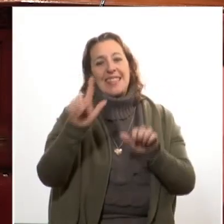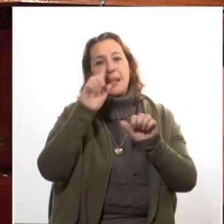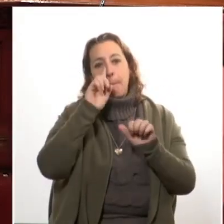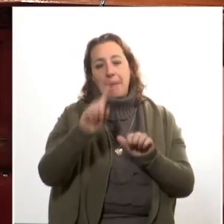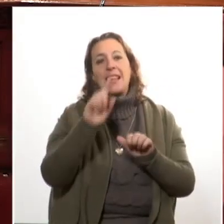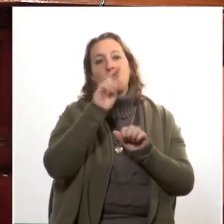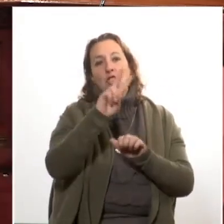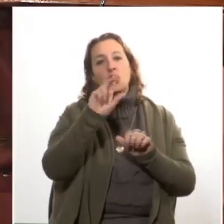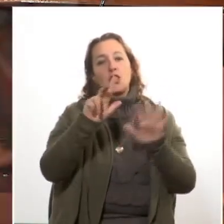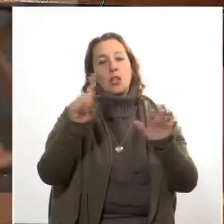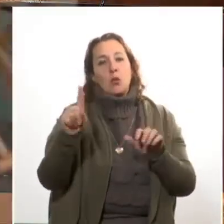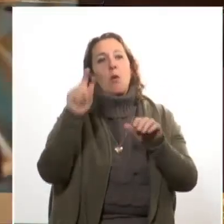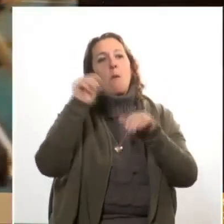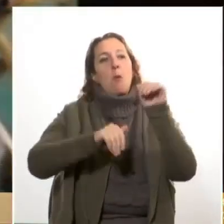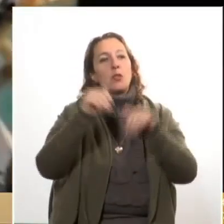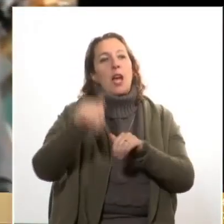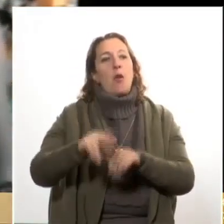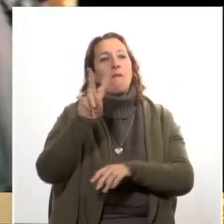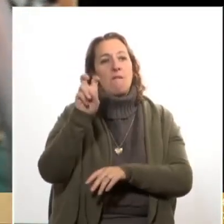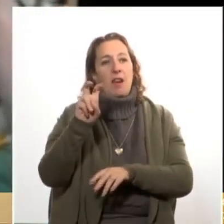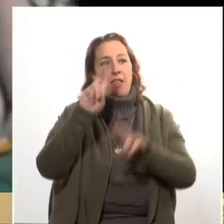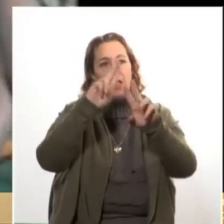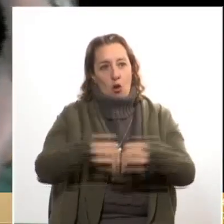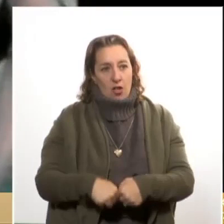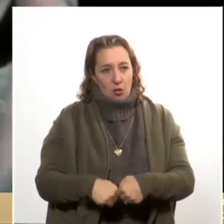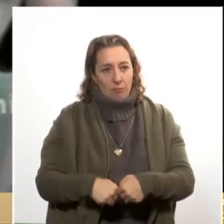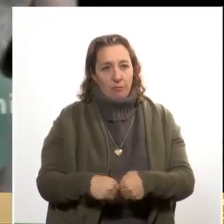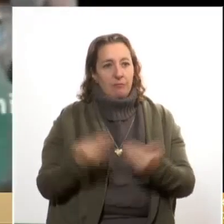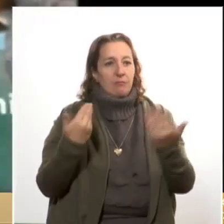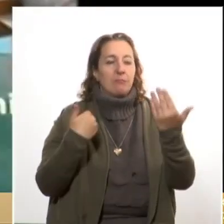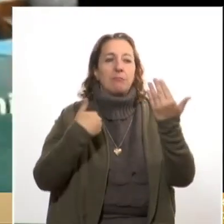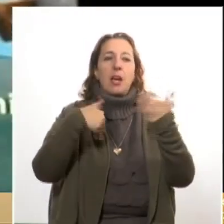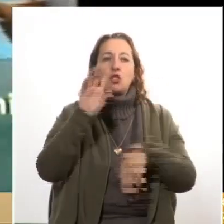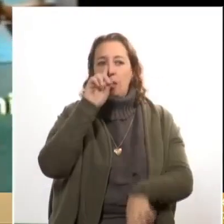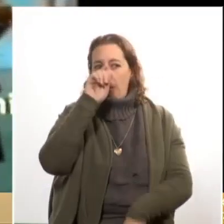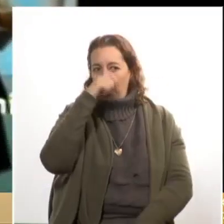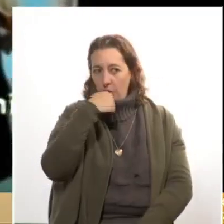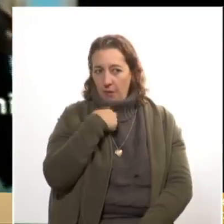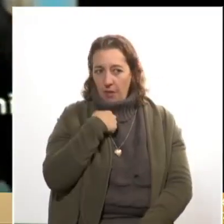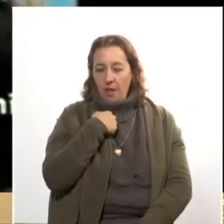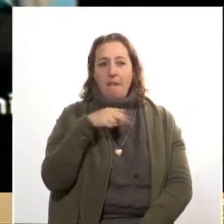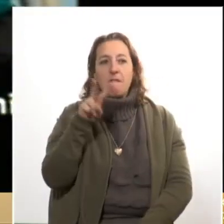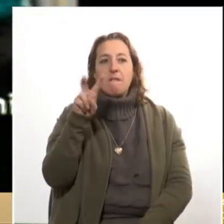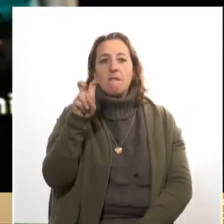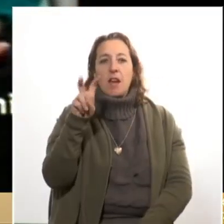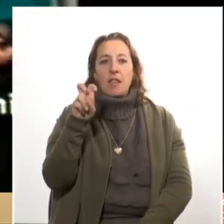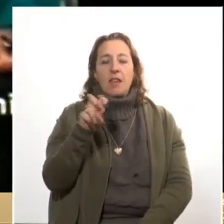777.221, votaron verde por su derogación. En mayoría, en Montevideo, la mayoría fue verde, con el 56,5%